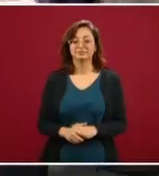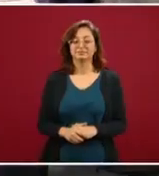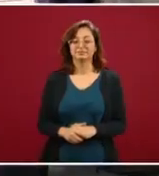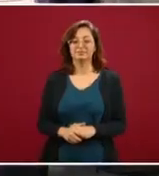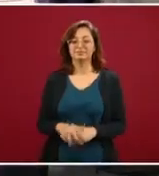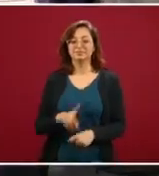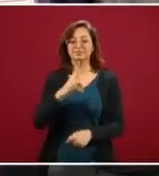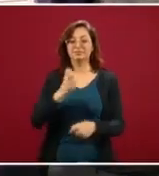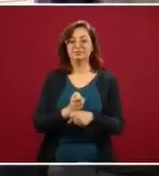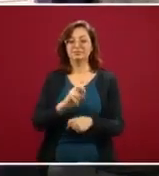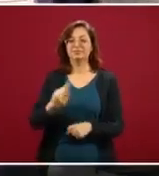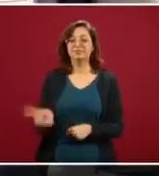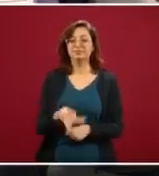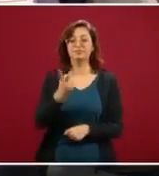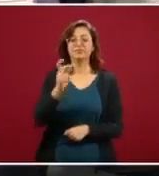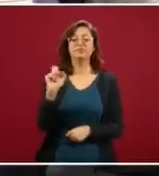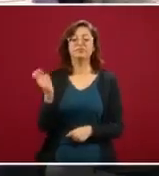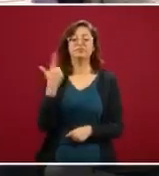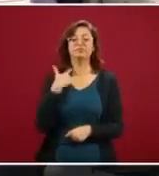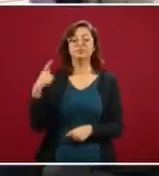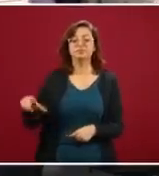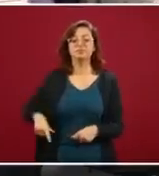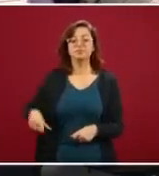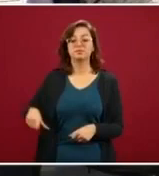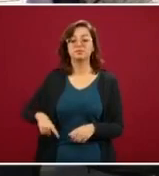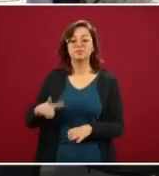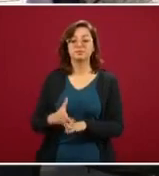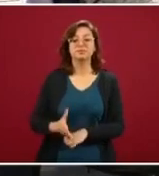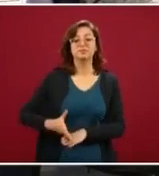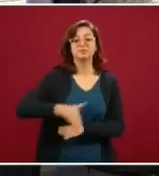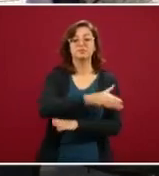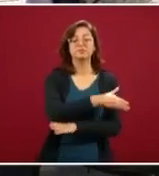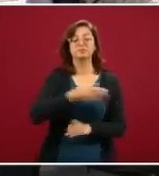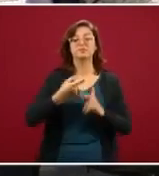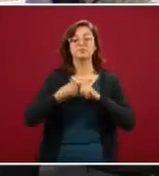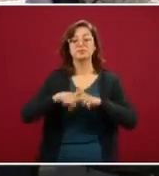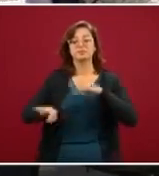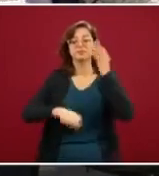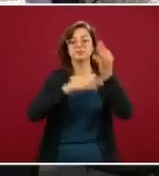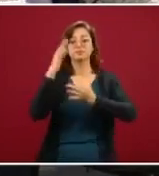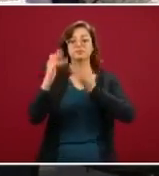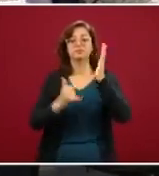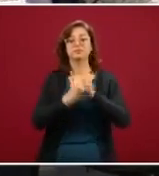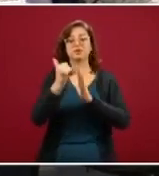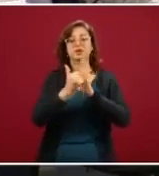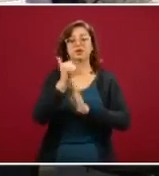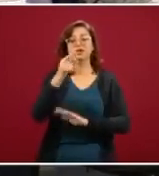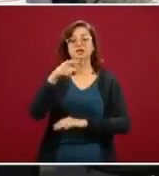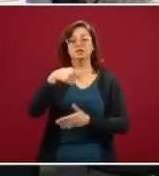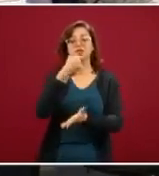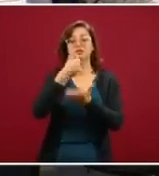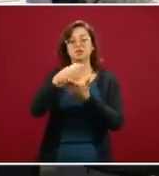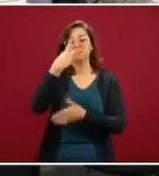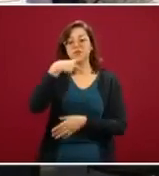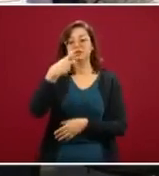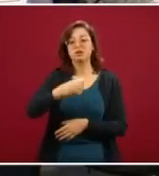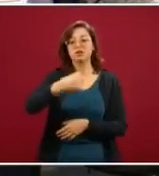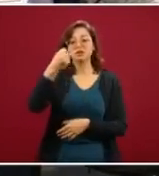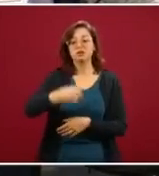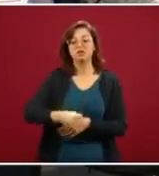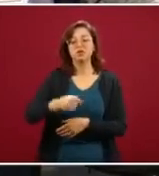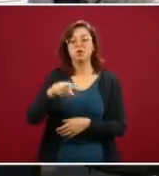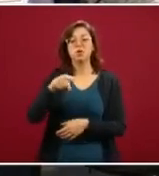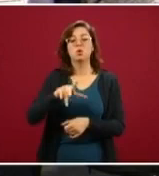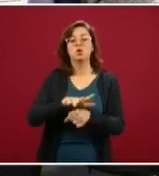Presidente, en el gobierno anterior anunciaron el arranque de una obra al sur de la ciudad, que es el